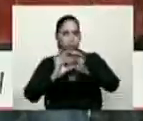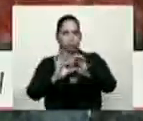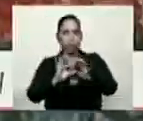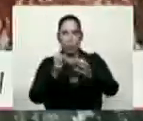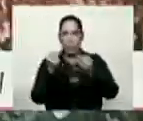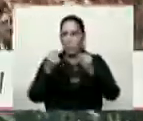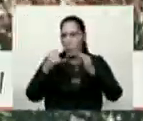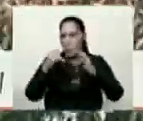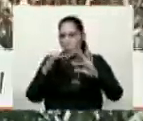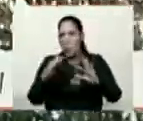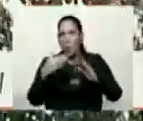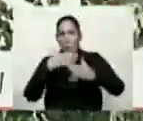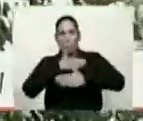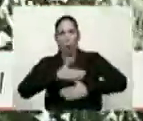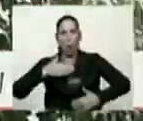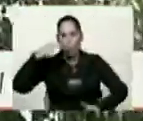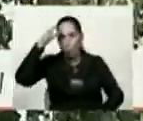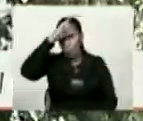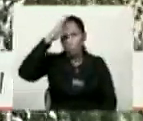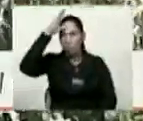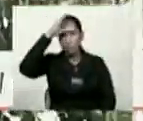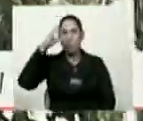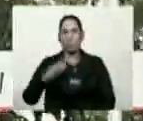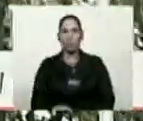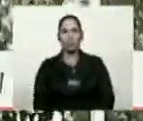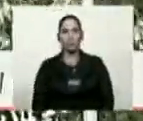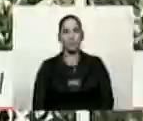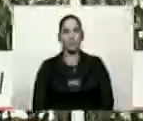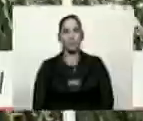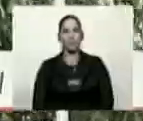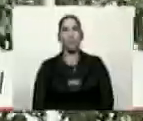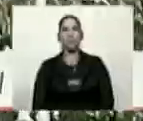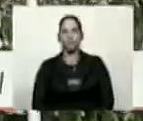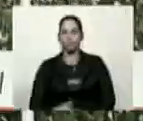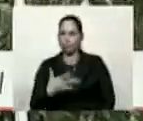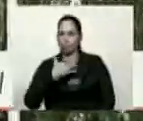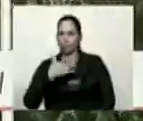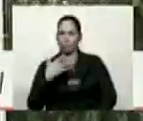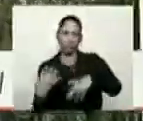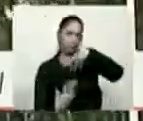en calidad, en conciencia, en condición revolucionaria.